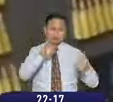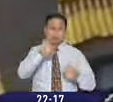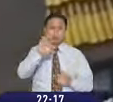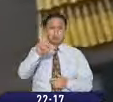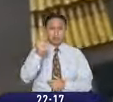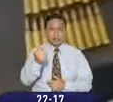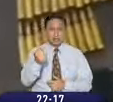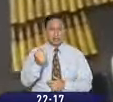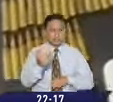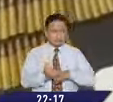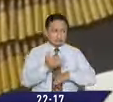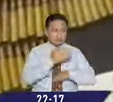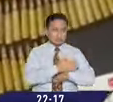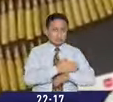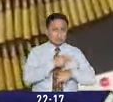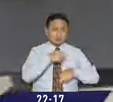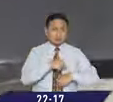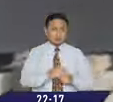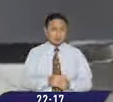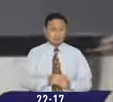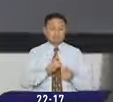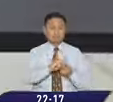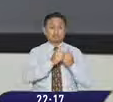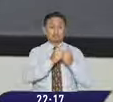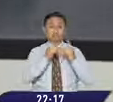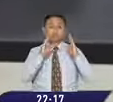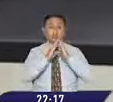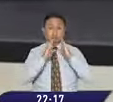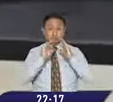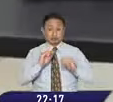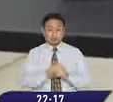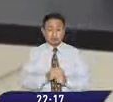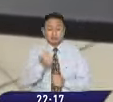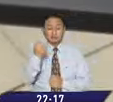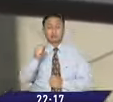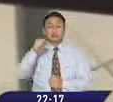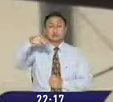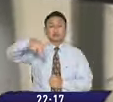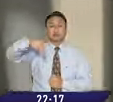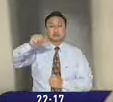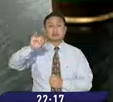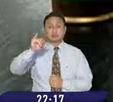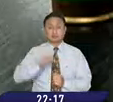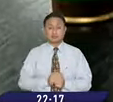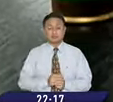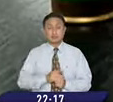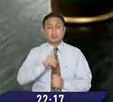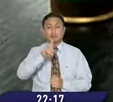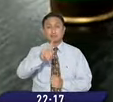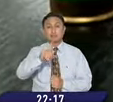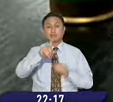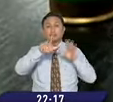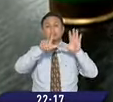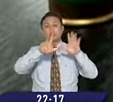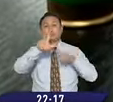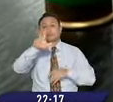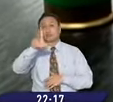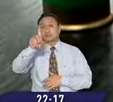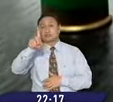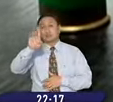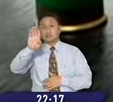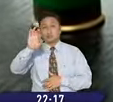luego del último enfrentamiento por la reubicación de internos, el SNAI decomisó al menos 1.831 municiones,